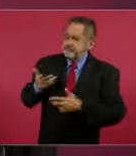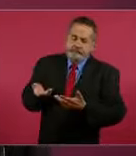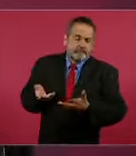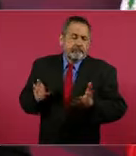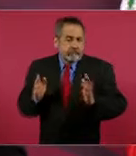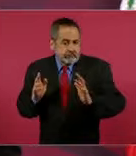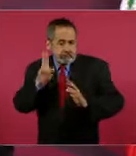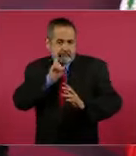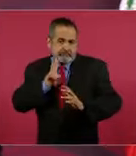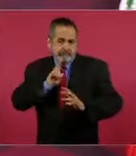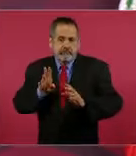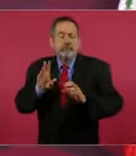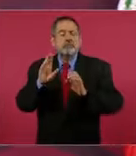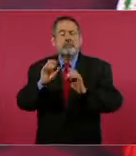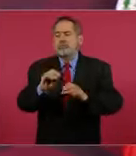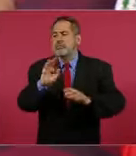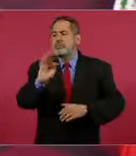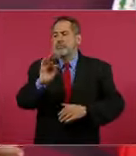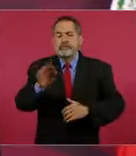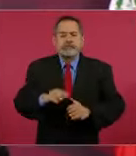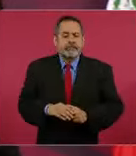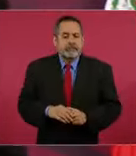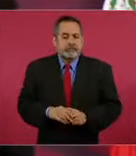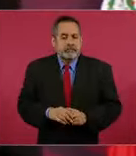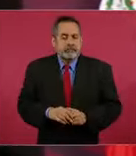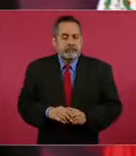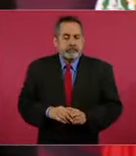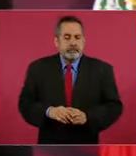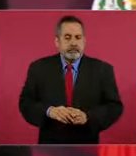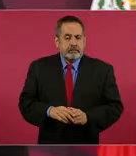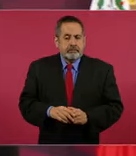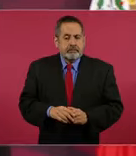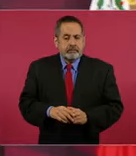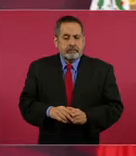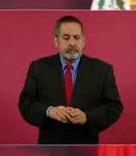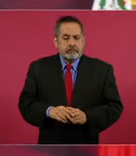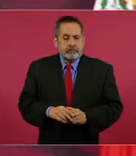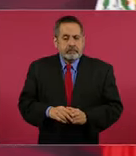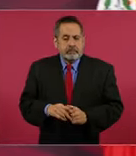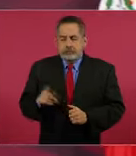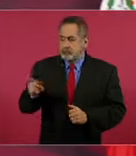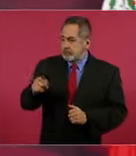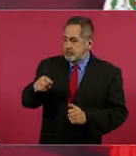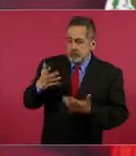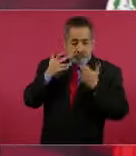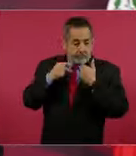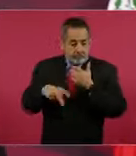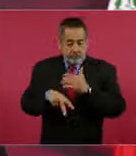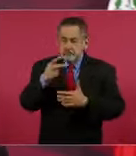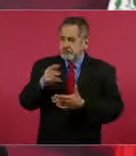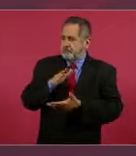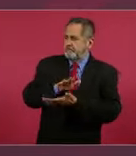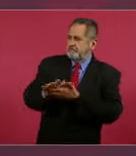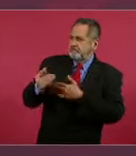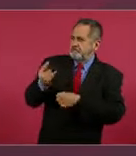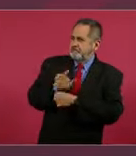si la gente empieza a ver de que no hay los medicamentos,